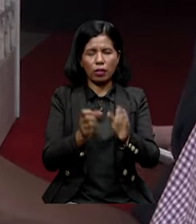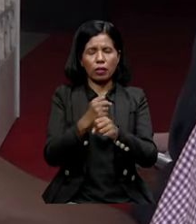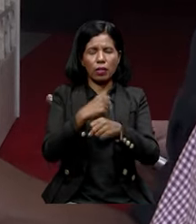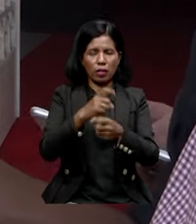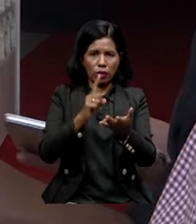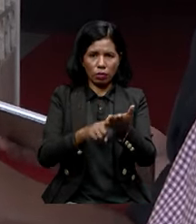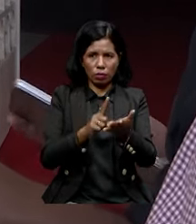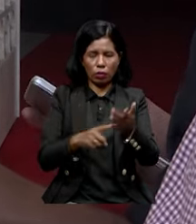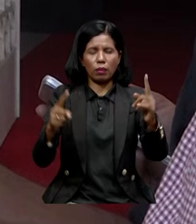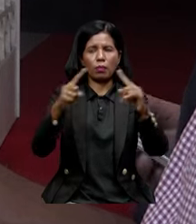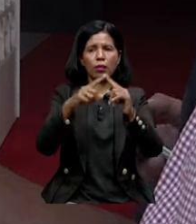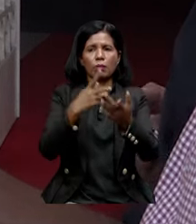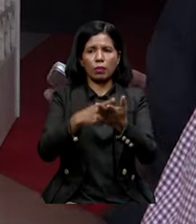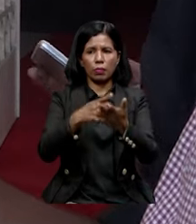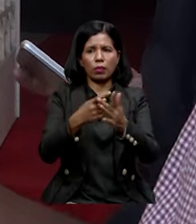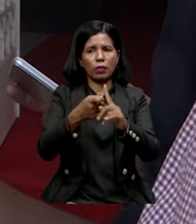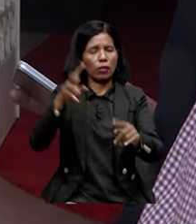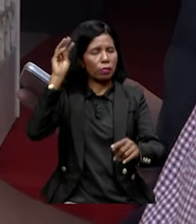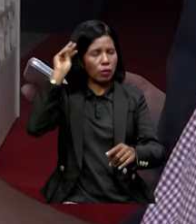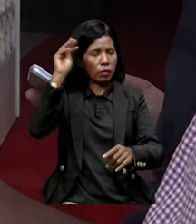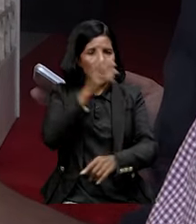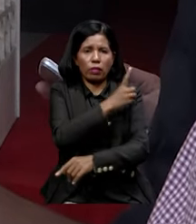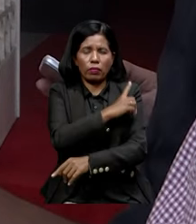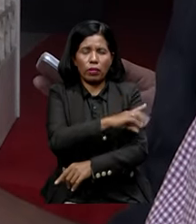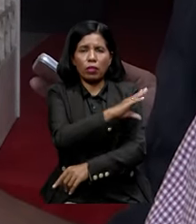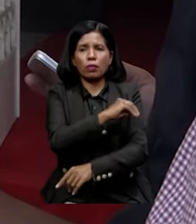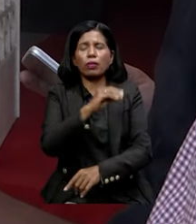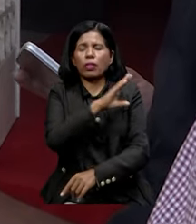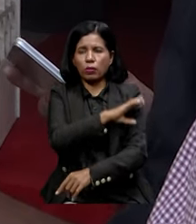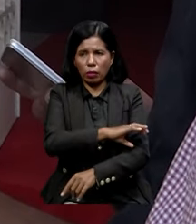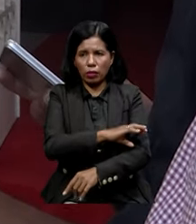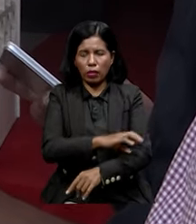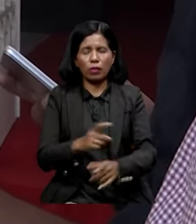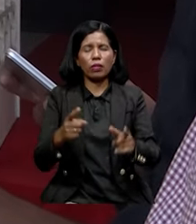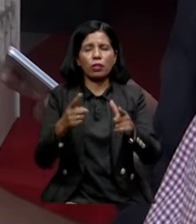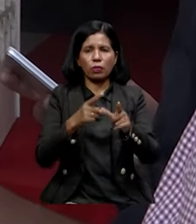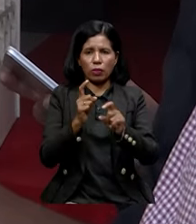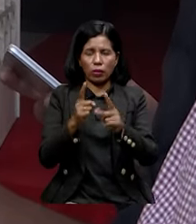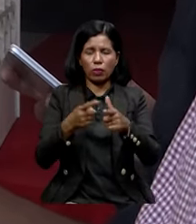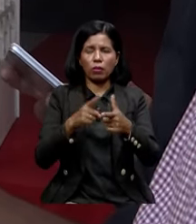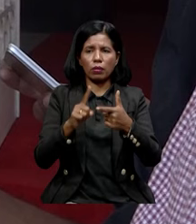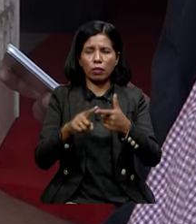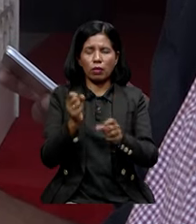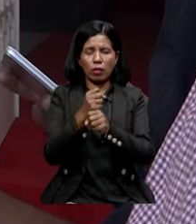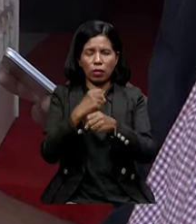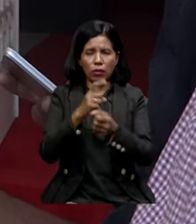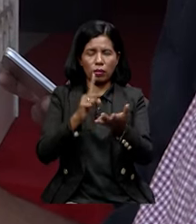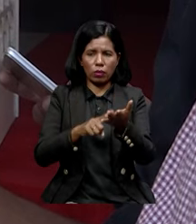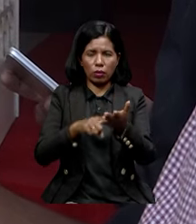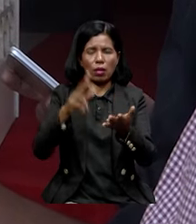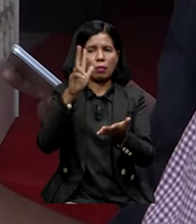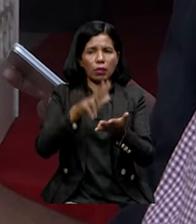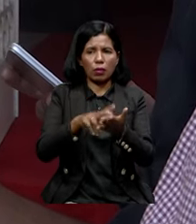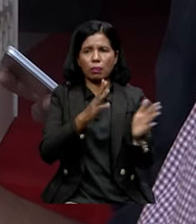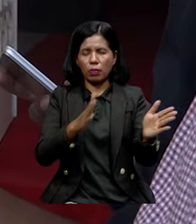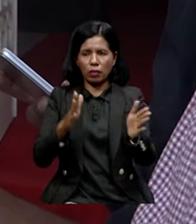discusión ba propuesta de Nenia, si Ministro de Defensa y Seguridad en Nenia, y hoy en la discusión, hoy en la aprobación, y ahora proceso